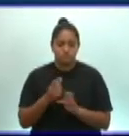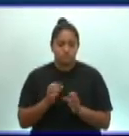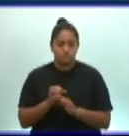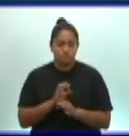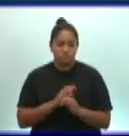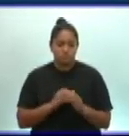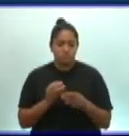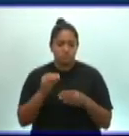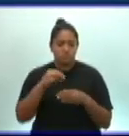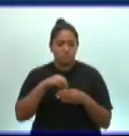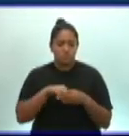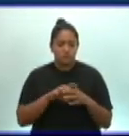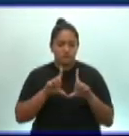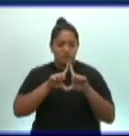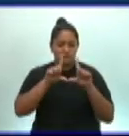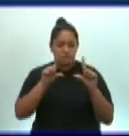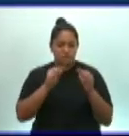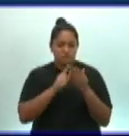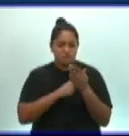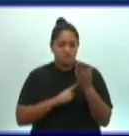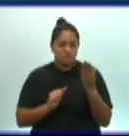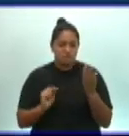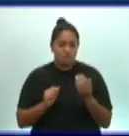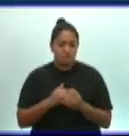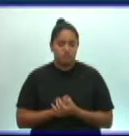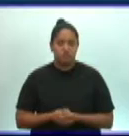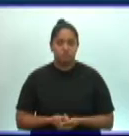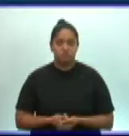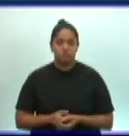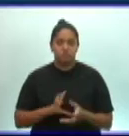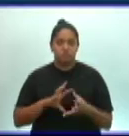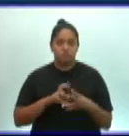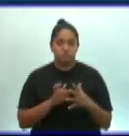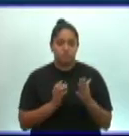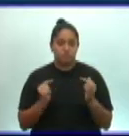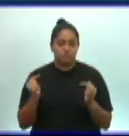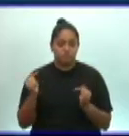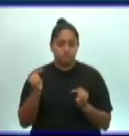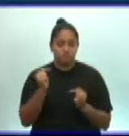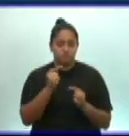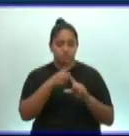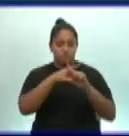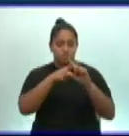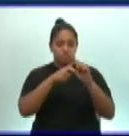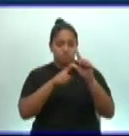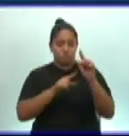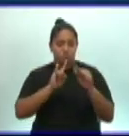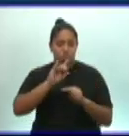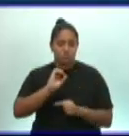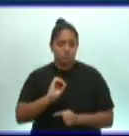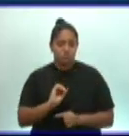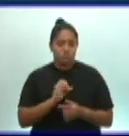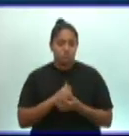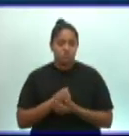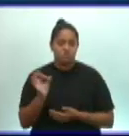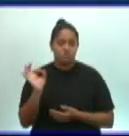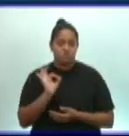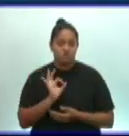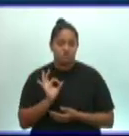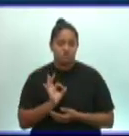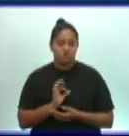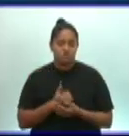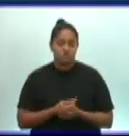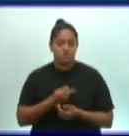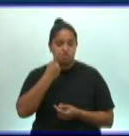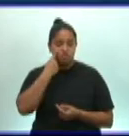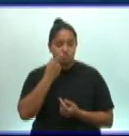penetra dentro de un campo magnético, especialmente de forma perpendicular, o sea, formando un ángulo de 90 grados con respecto a las líneas de inducción, como se observó en